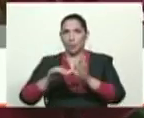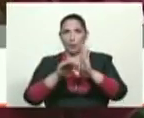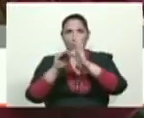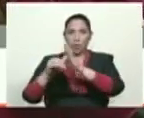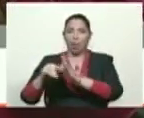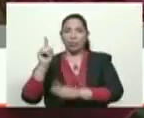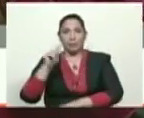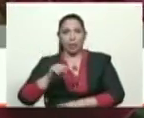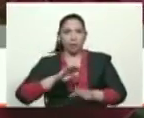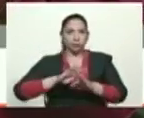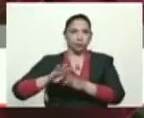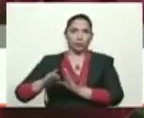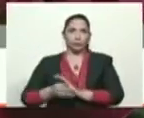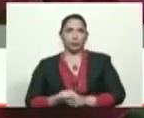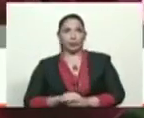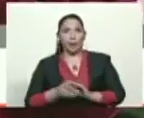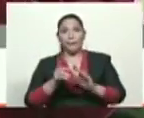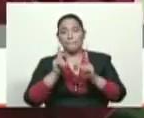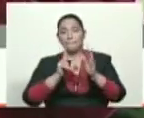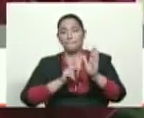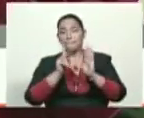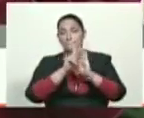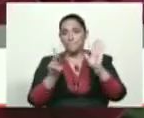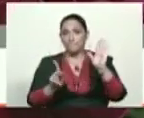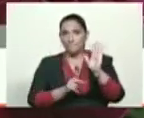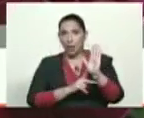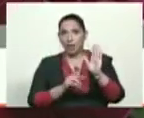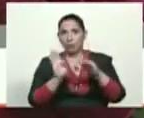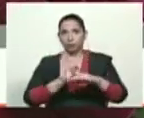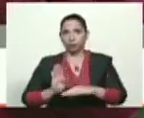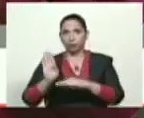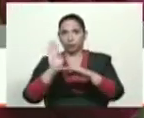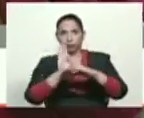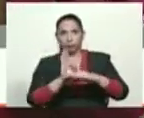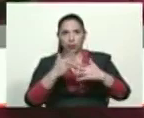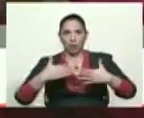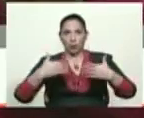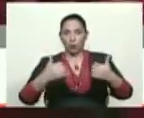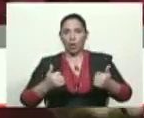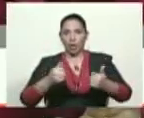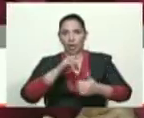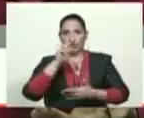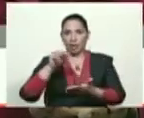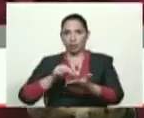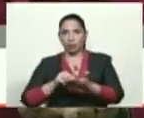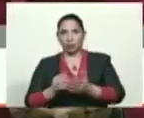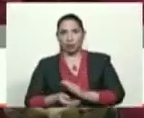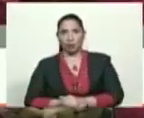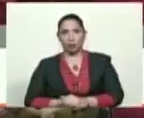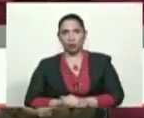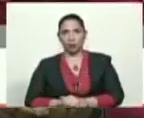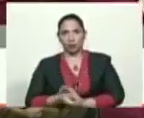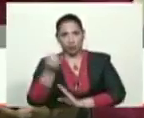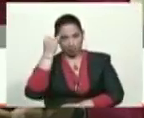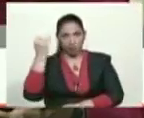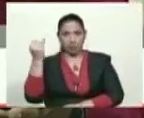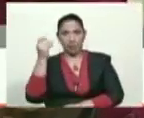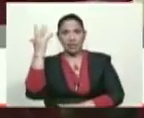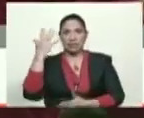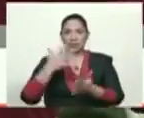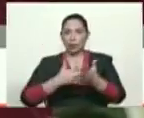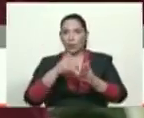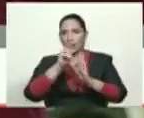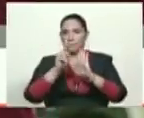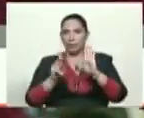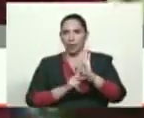presidente que aumenta la parque biosaludable a nivel nacional que creo que estudió por iniciativa del principio por esto que queremos entrar a 5000 parque en